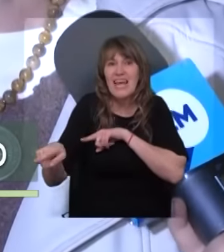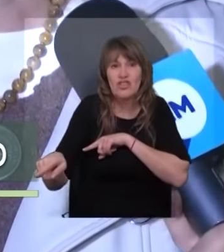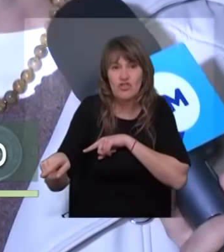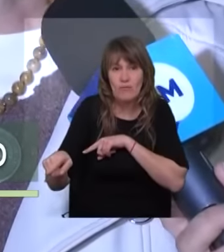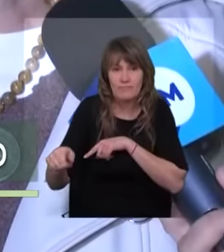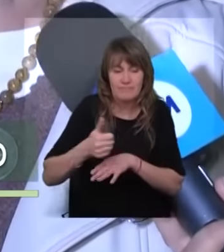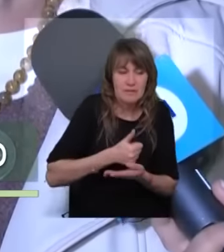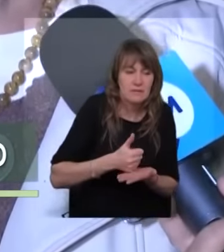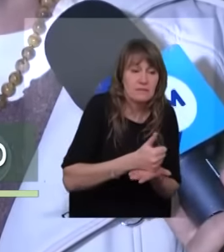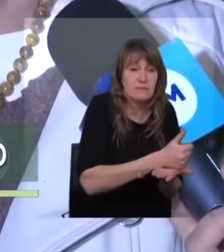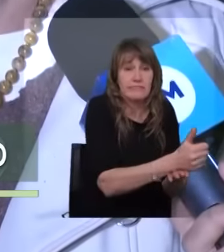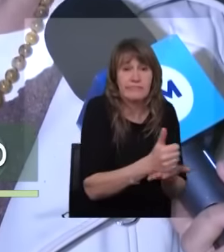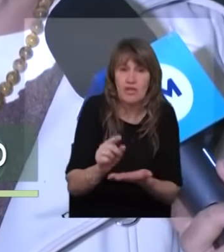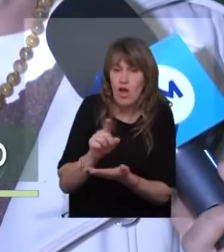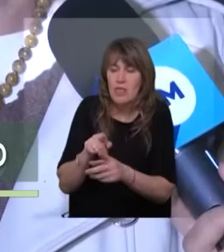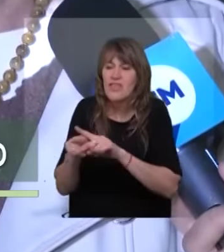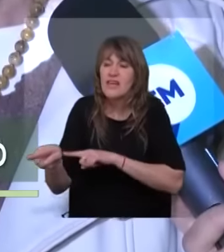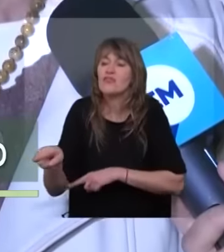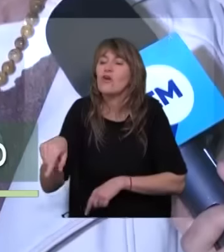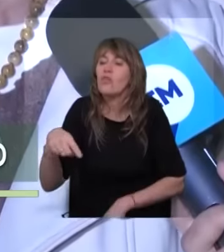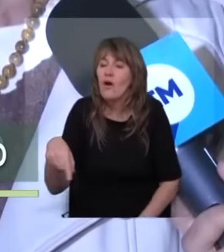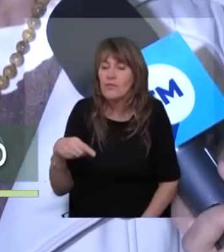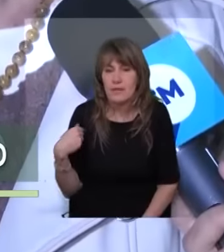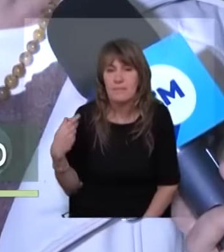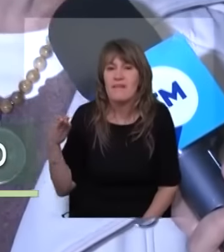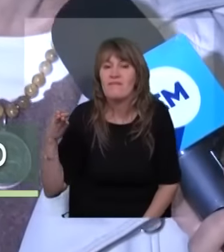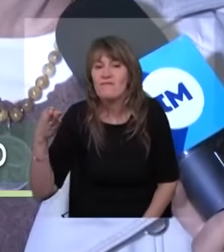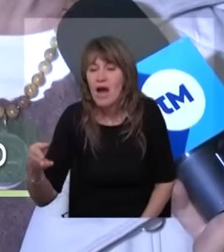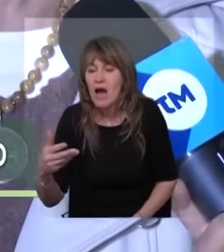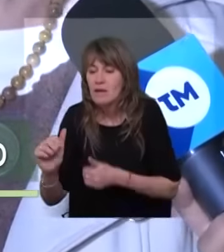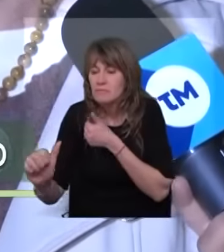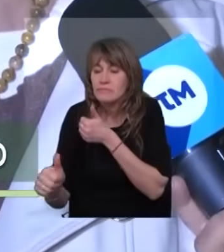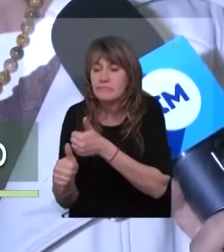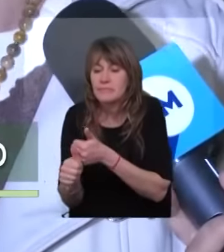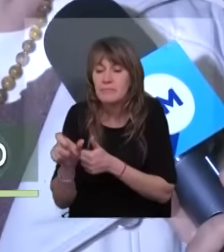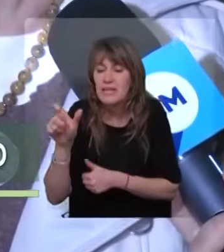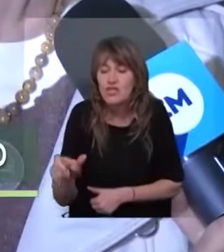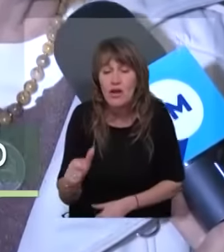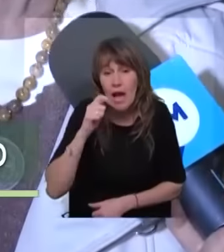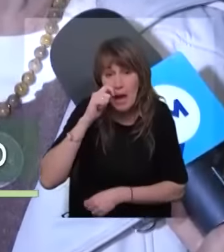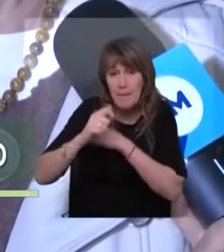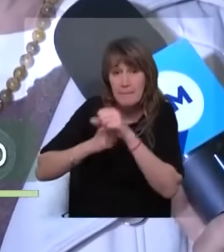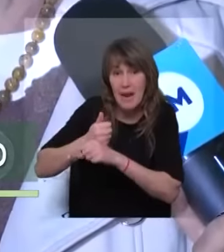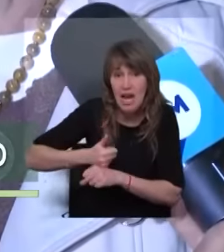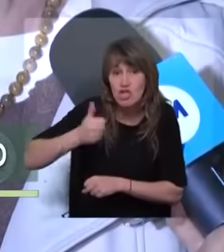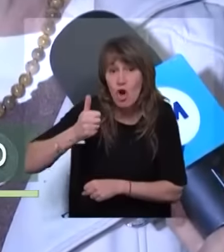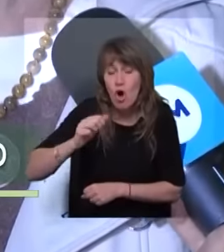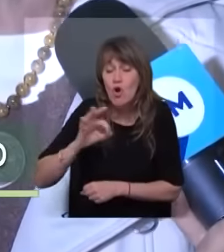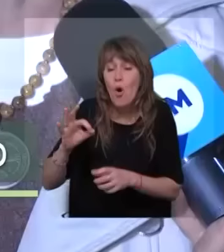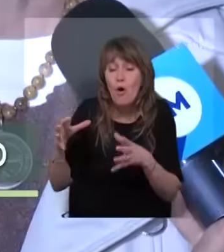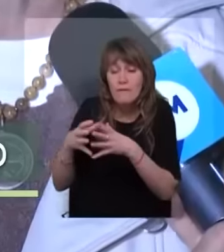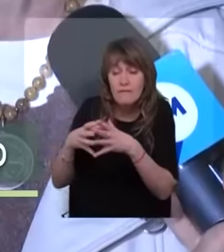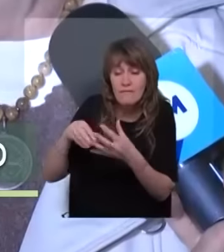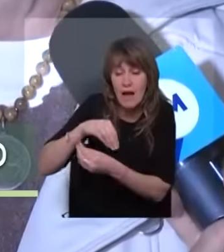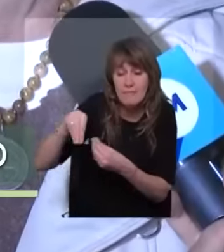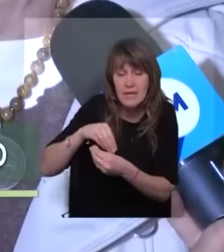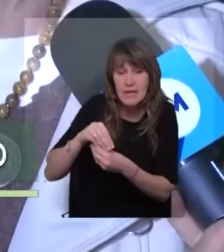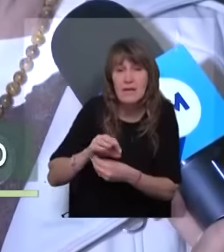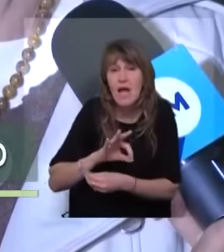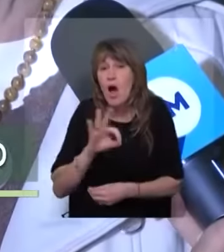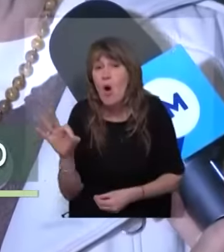y sobre todo que pueda definir eh si se trata de una persona mayor si se trata de un núcleo familiar si es una persona que